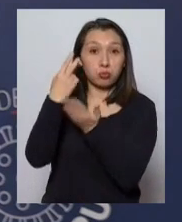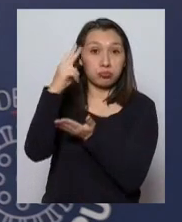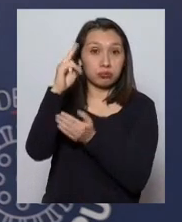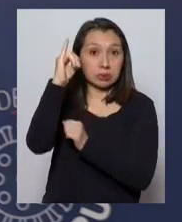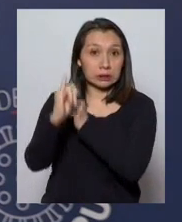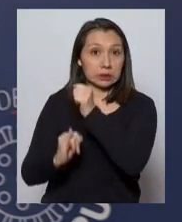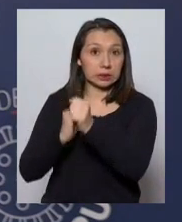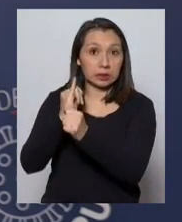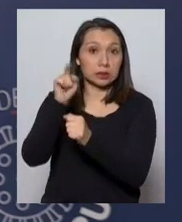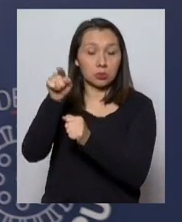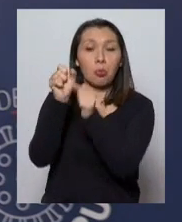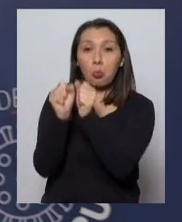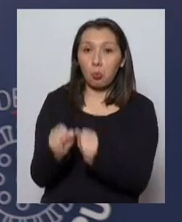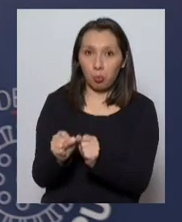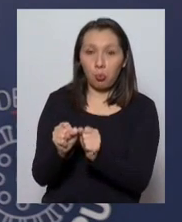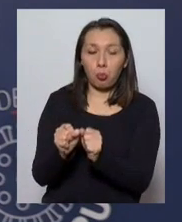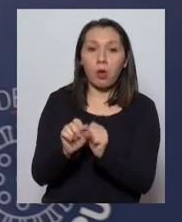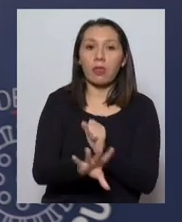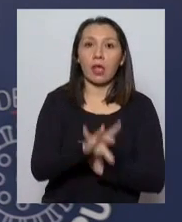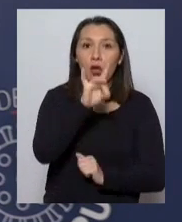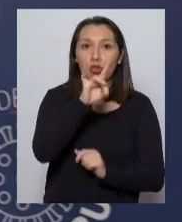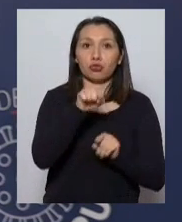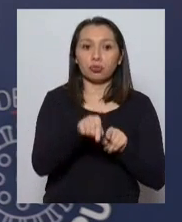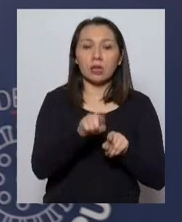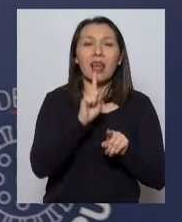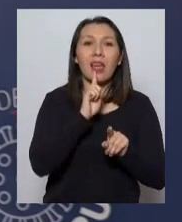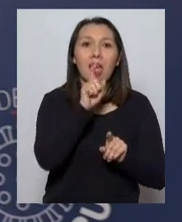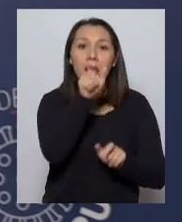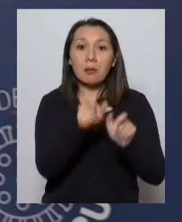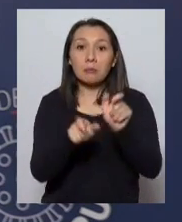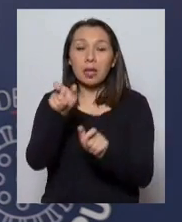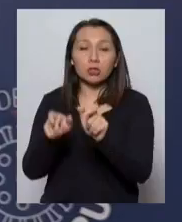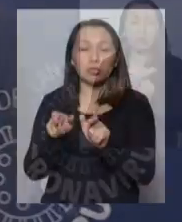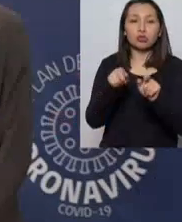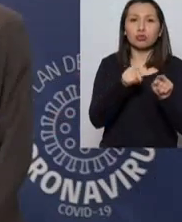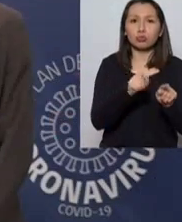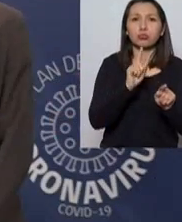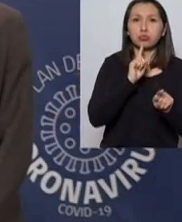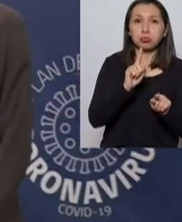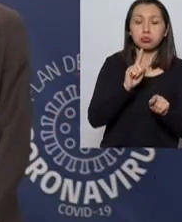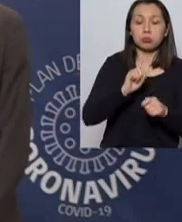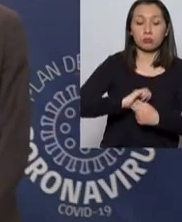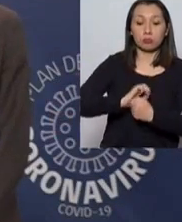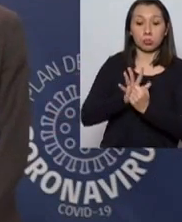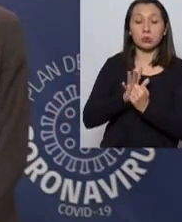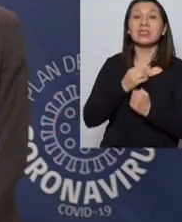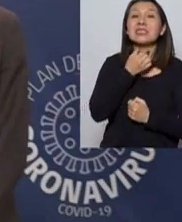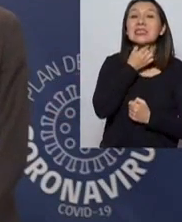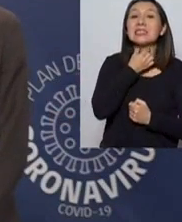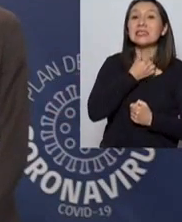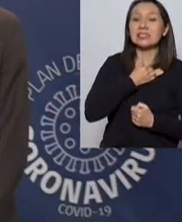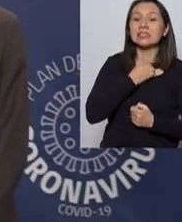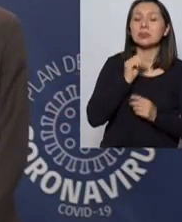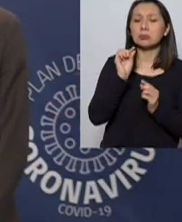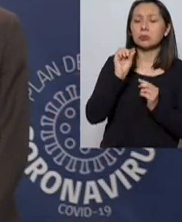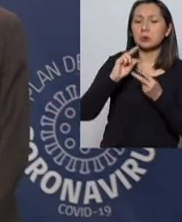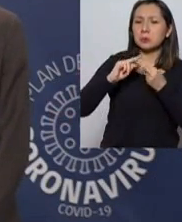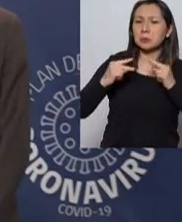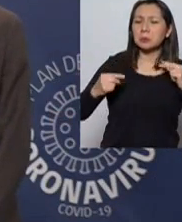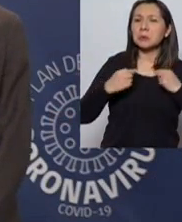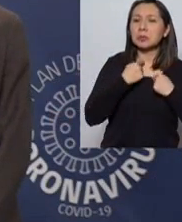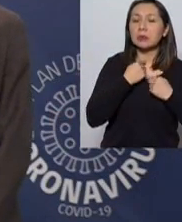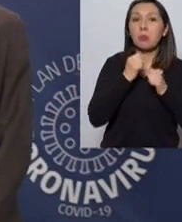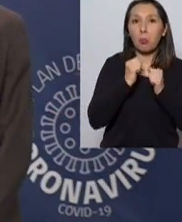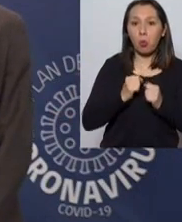es posible encontrar casos que tienen el virus en su garganta que tienen una posibilidad de